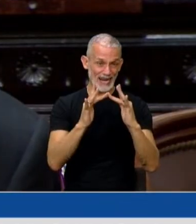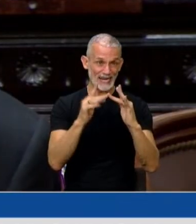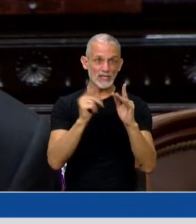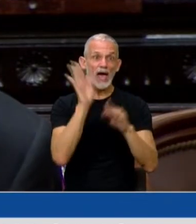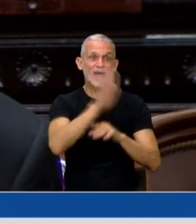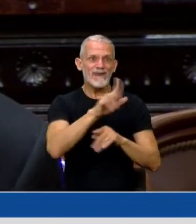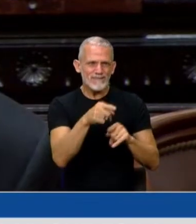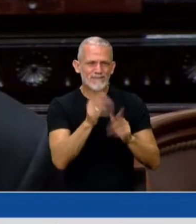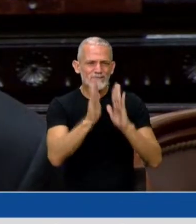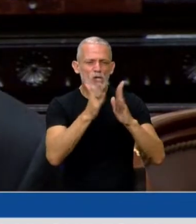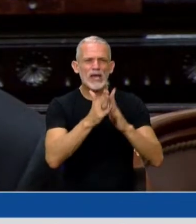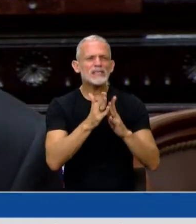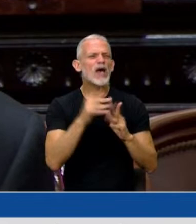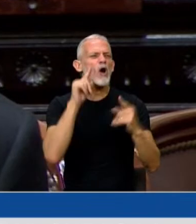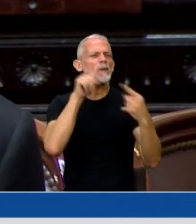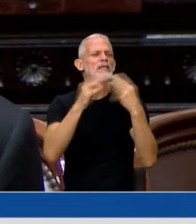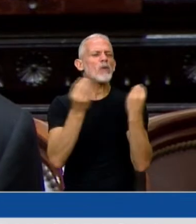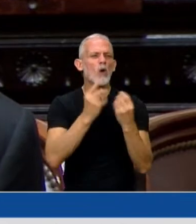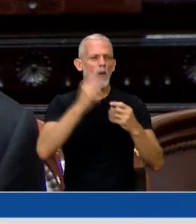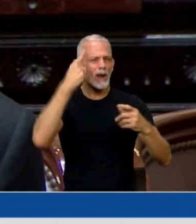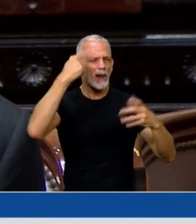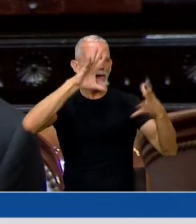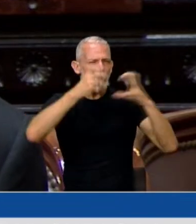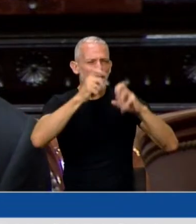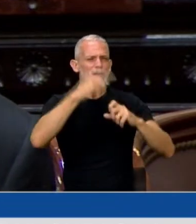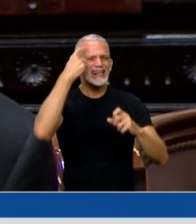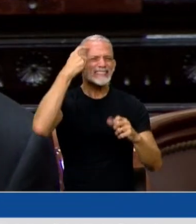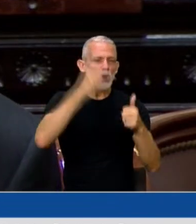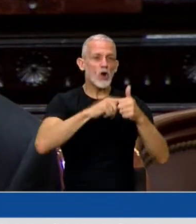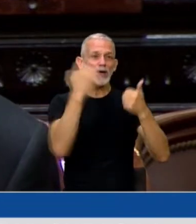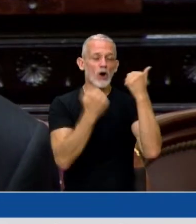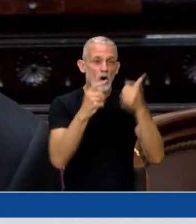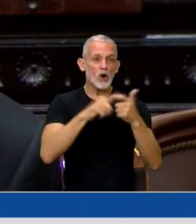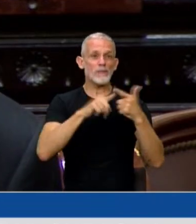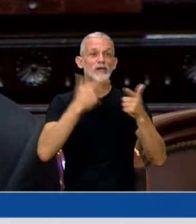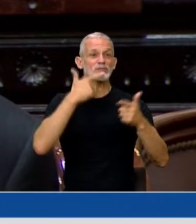el objeto de causar daños físicos, psicológicos,